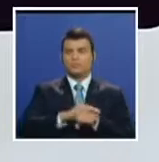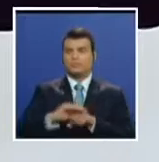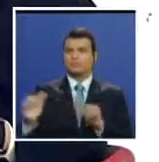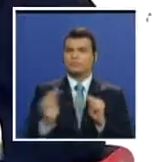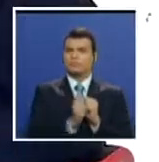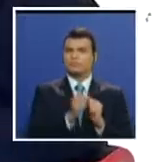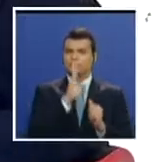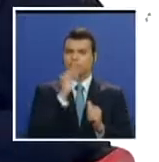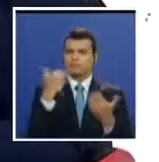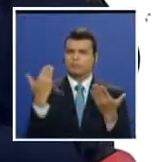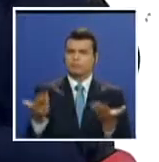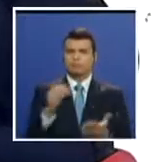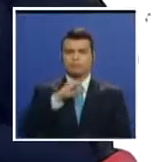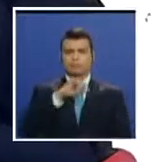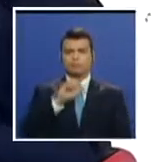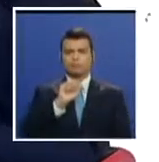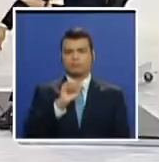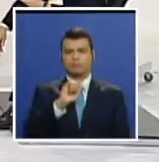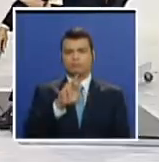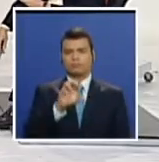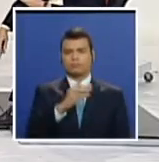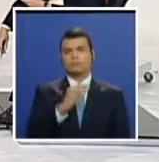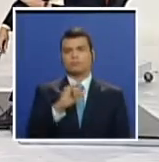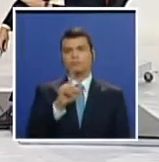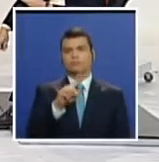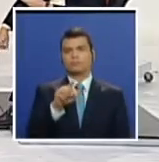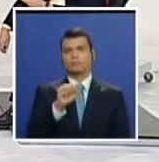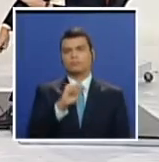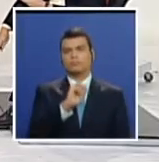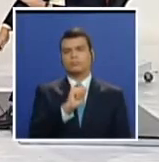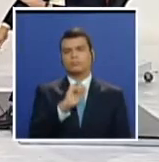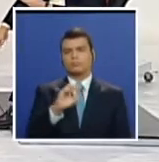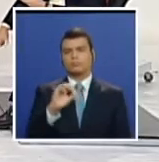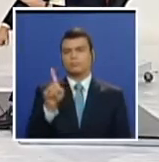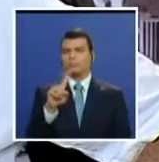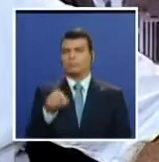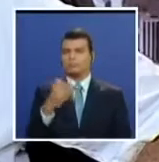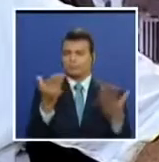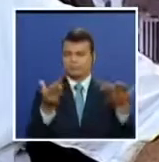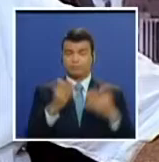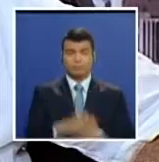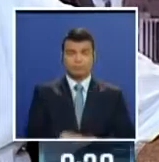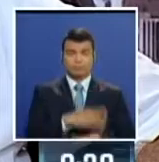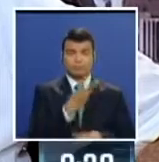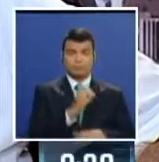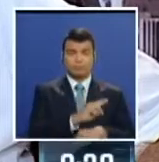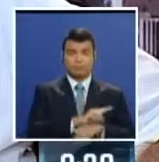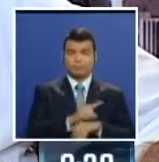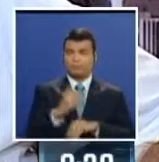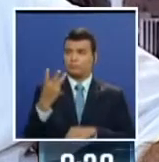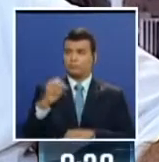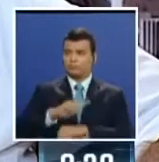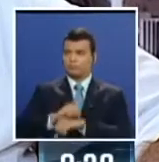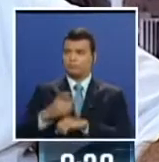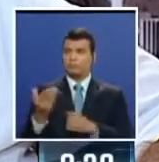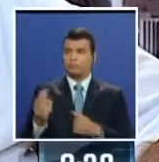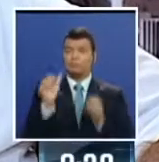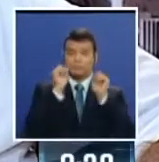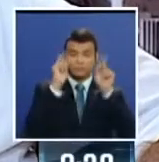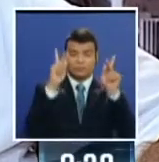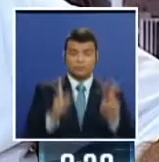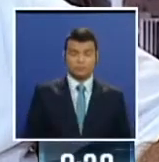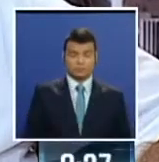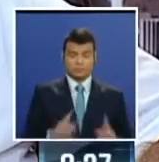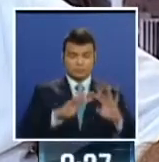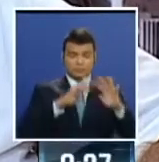arrancamos y señor don jairo isaacs 30 segundos para terminar conclusiones esta semana el senador robledo